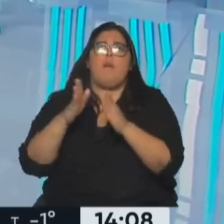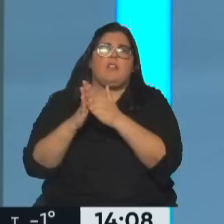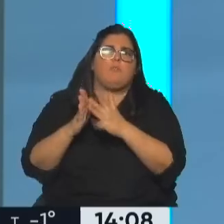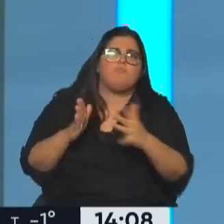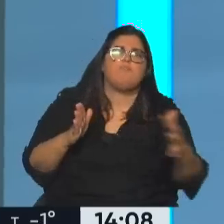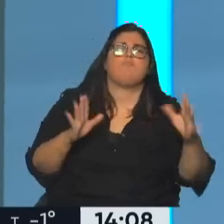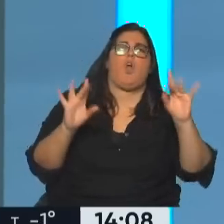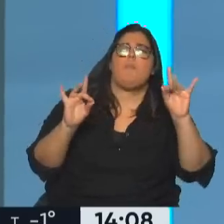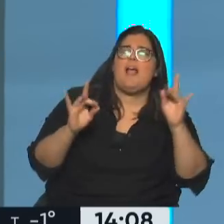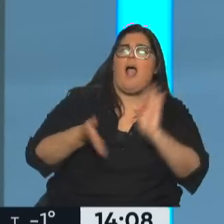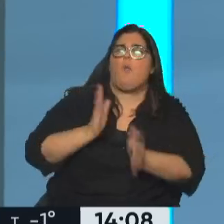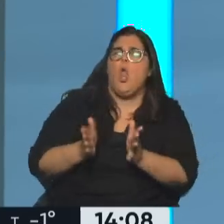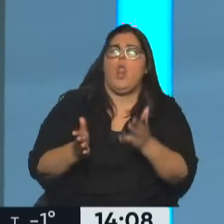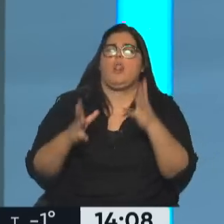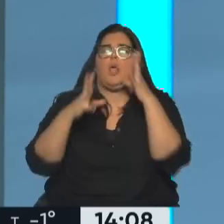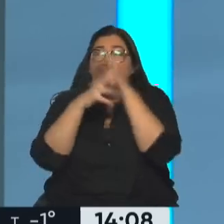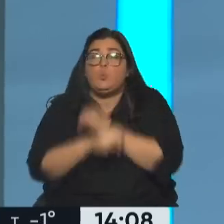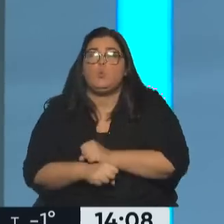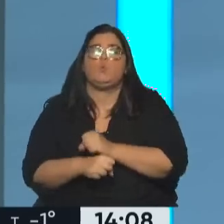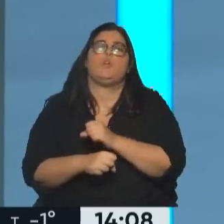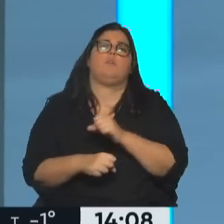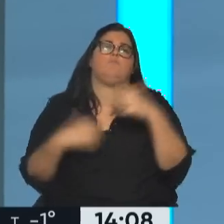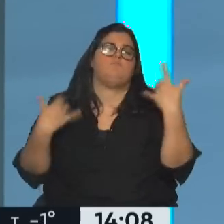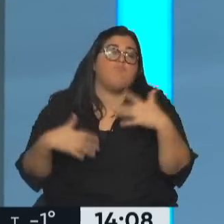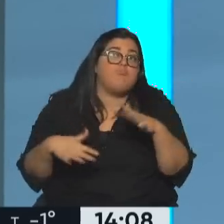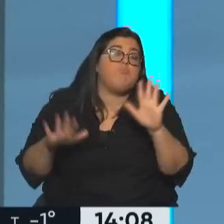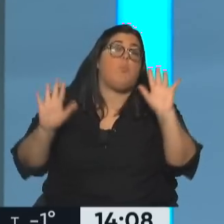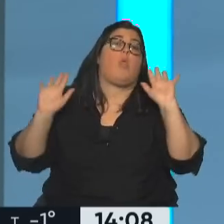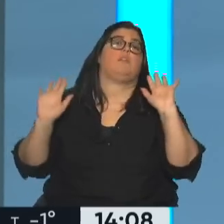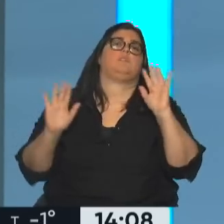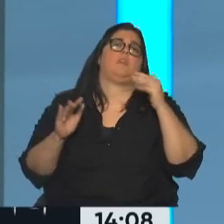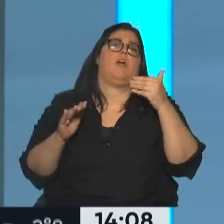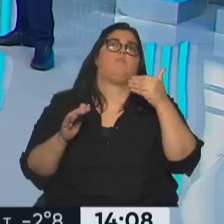más complicada, más violenta, más oscura, y que nos puede llevar a ver este tipo de situaciones.